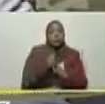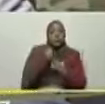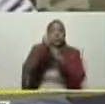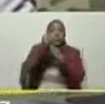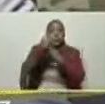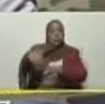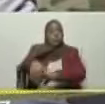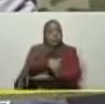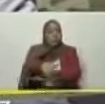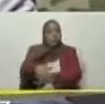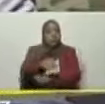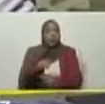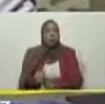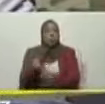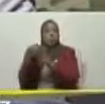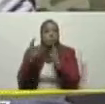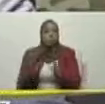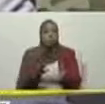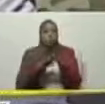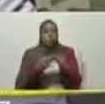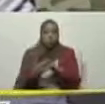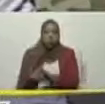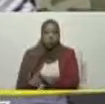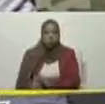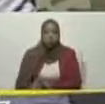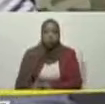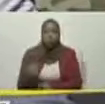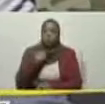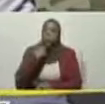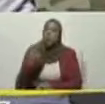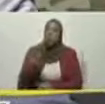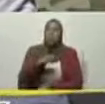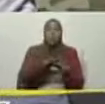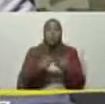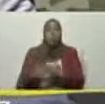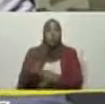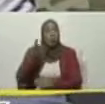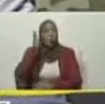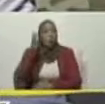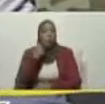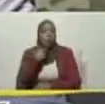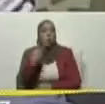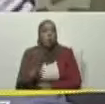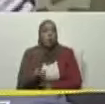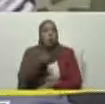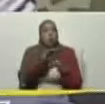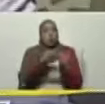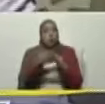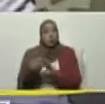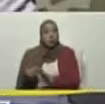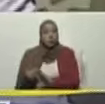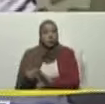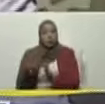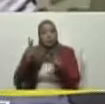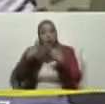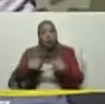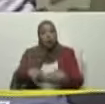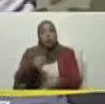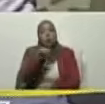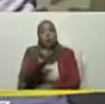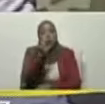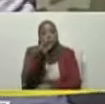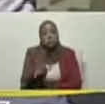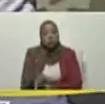calle, comunidad por comunidad, vocero por vocera de consejos comunales. ¿Cuántas comunas hay aquí?